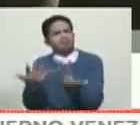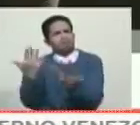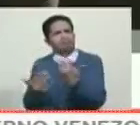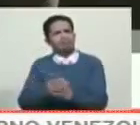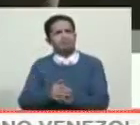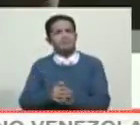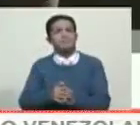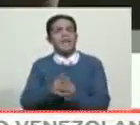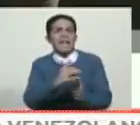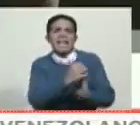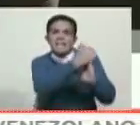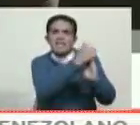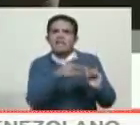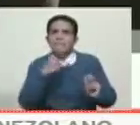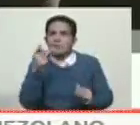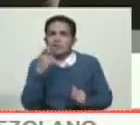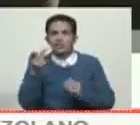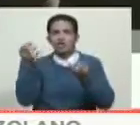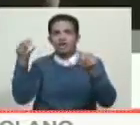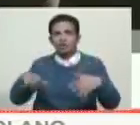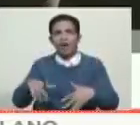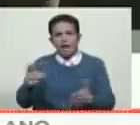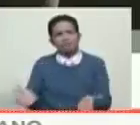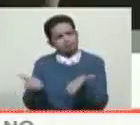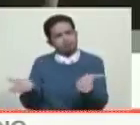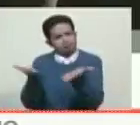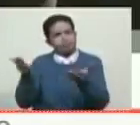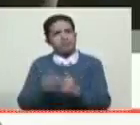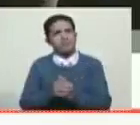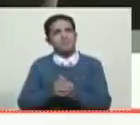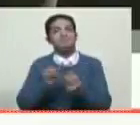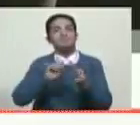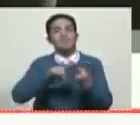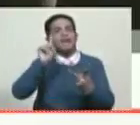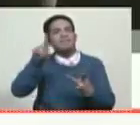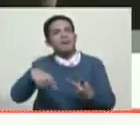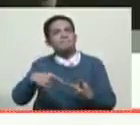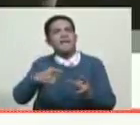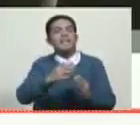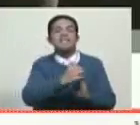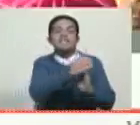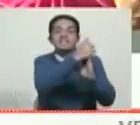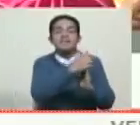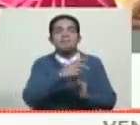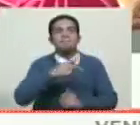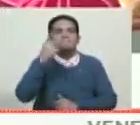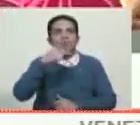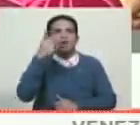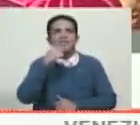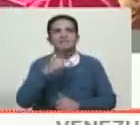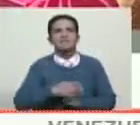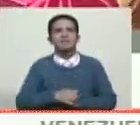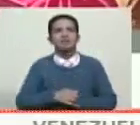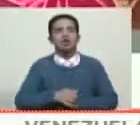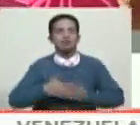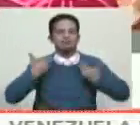dirigentes políticos naturales, sino que lo alientan algunos dirigentes políticos portasotanas.